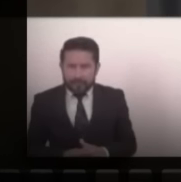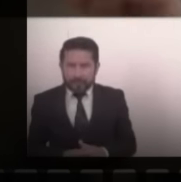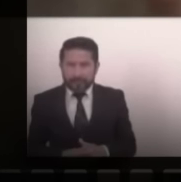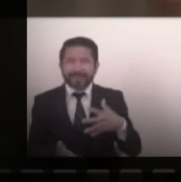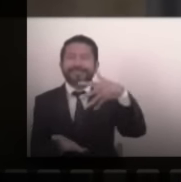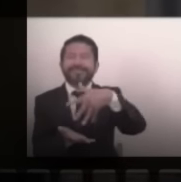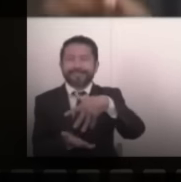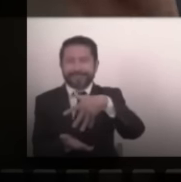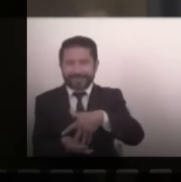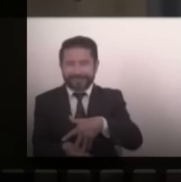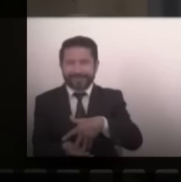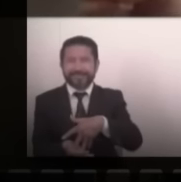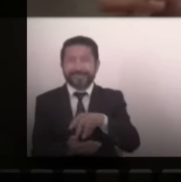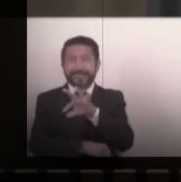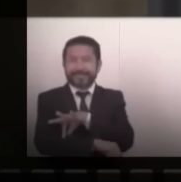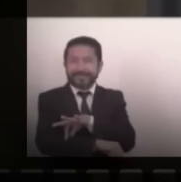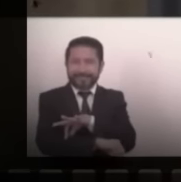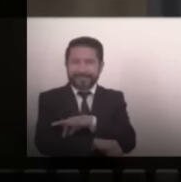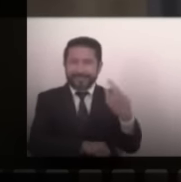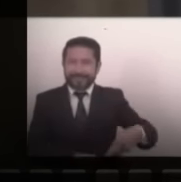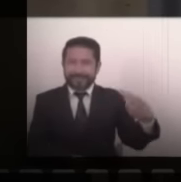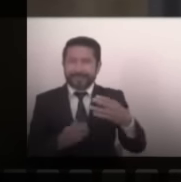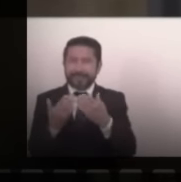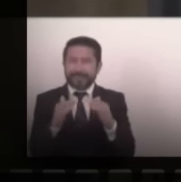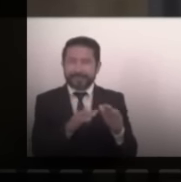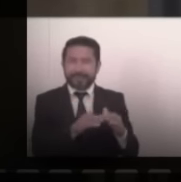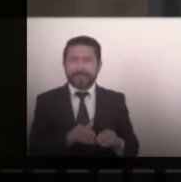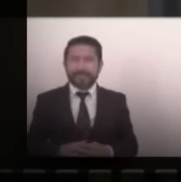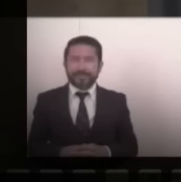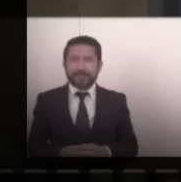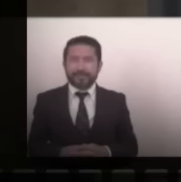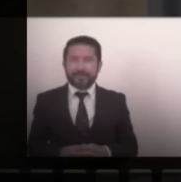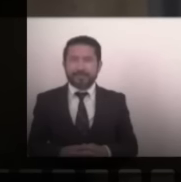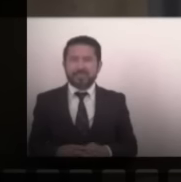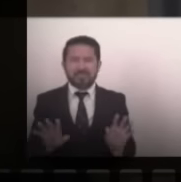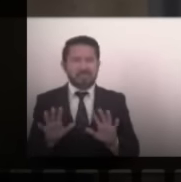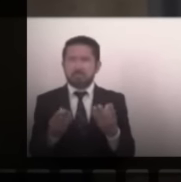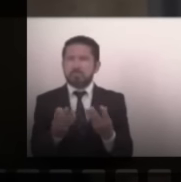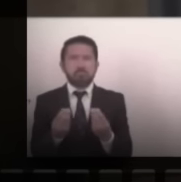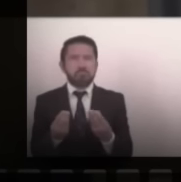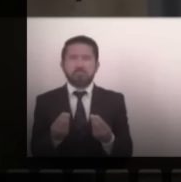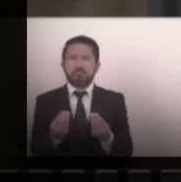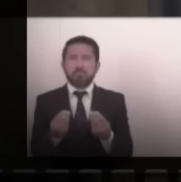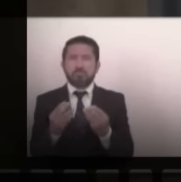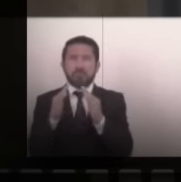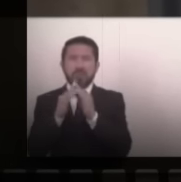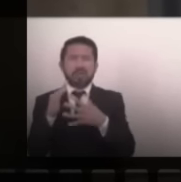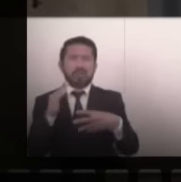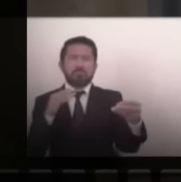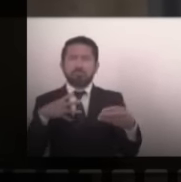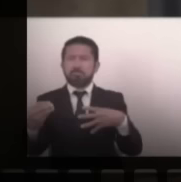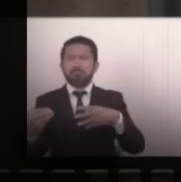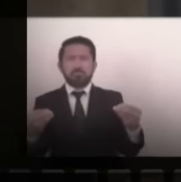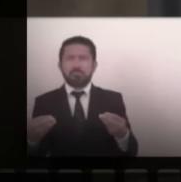la gente está viviendo una realidad diferente porque ya no tienen miedo a salir de su